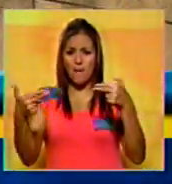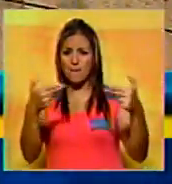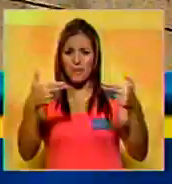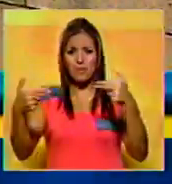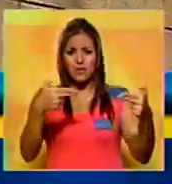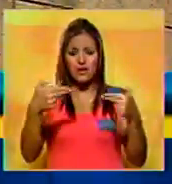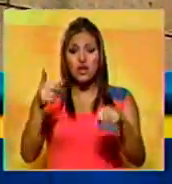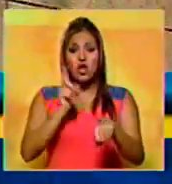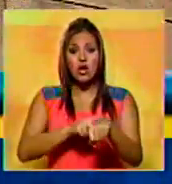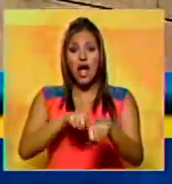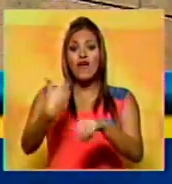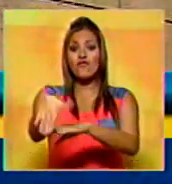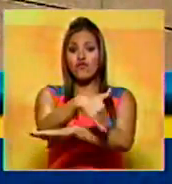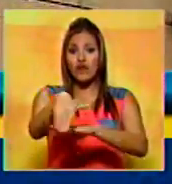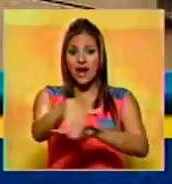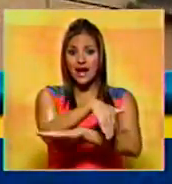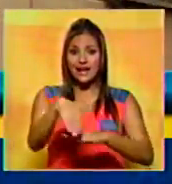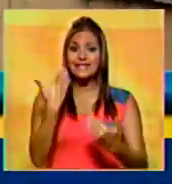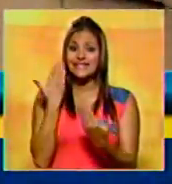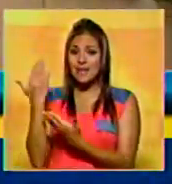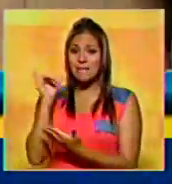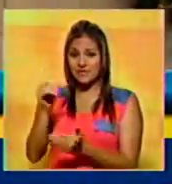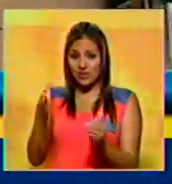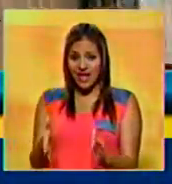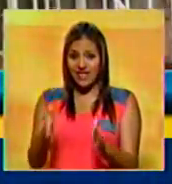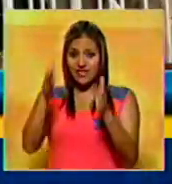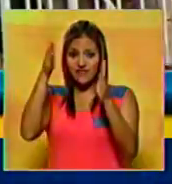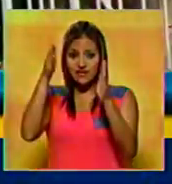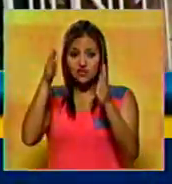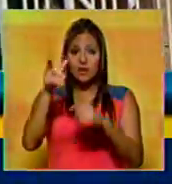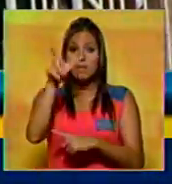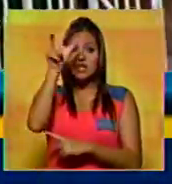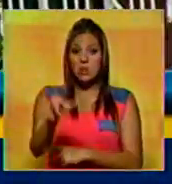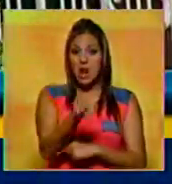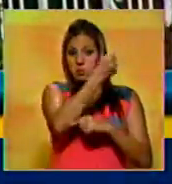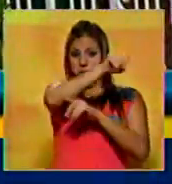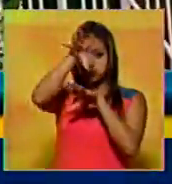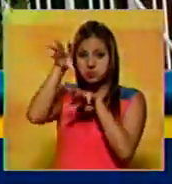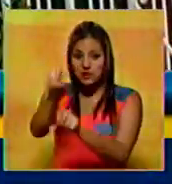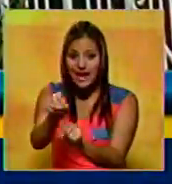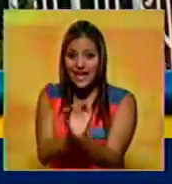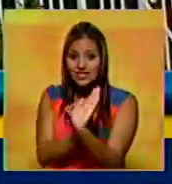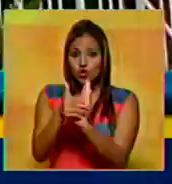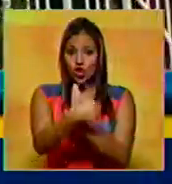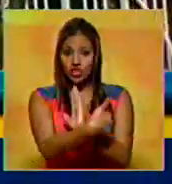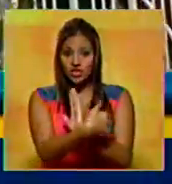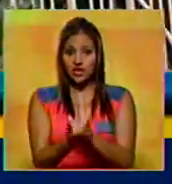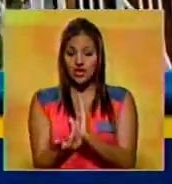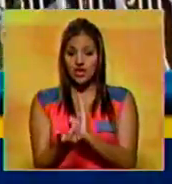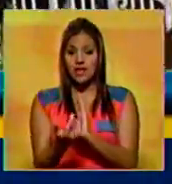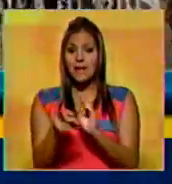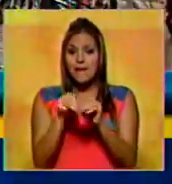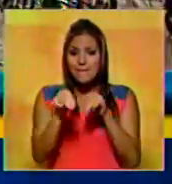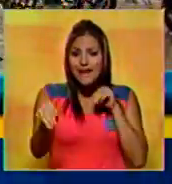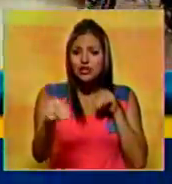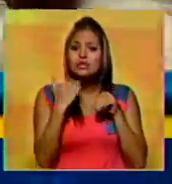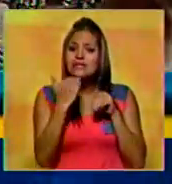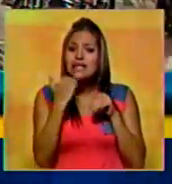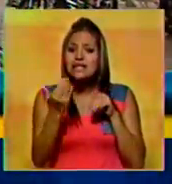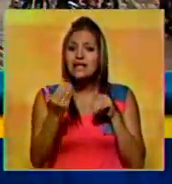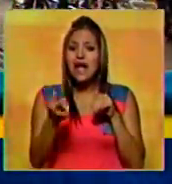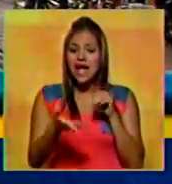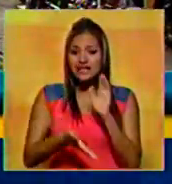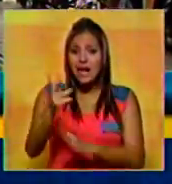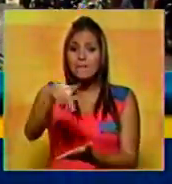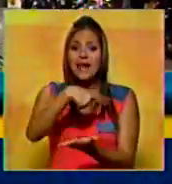hecho se registró A las afueras de la residencia manaure edificación invadida y escondita de estos sujetos ubicada a pocos metros de la salida de la